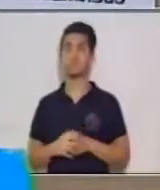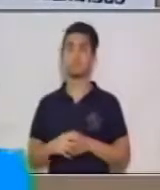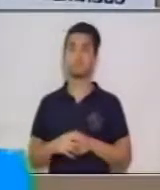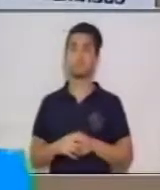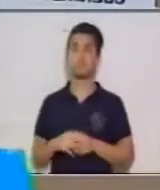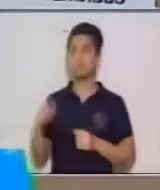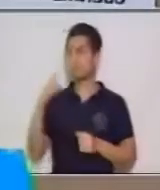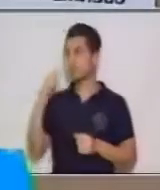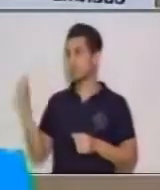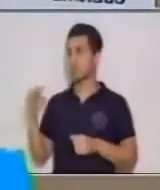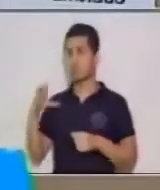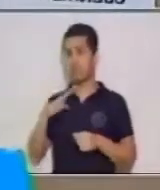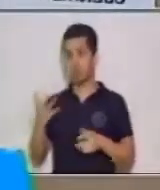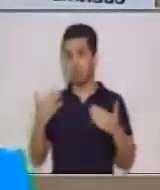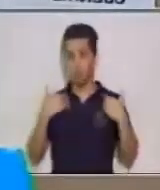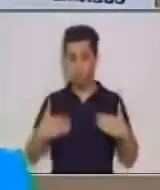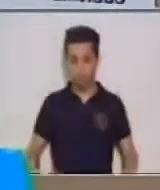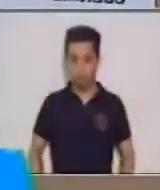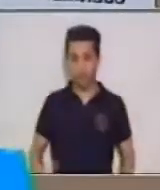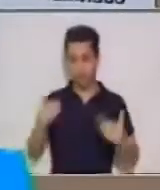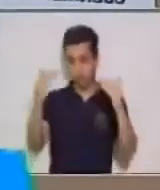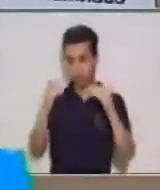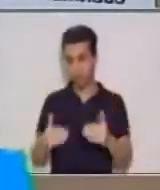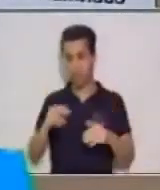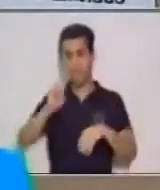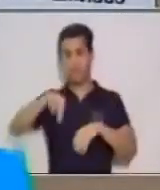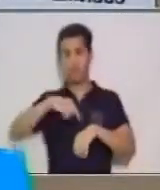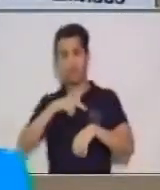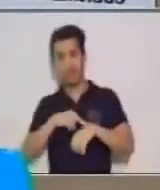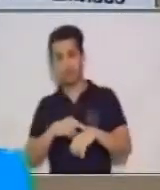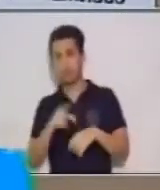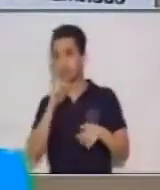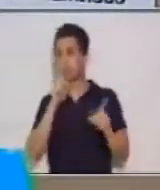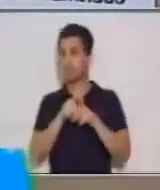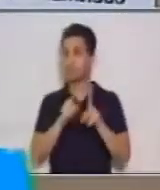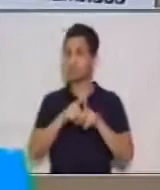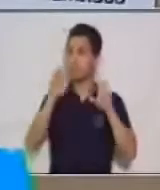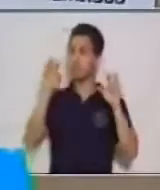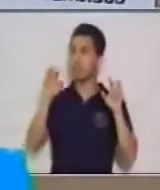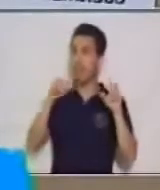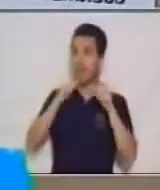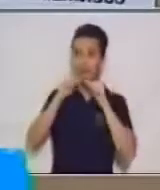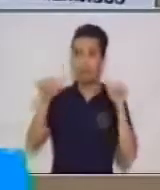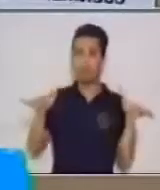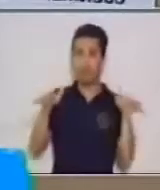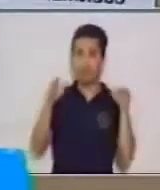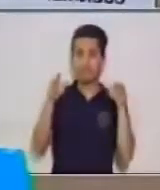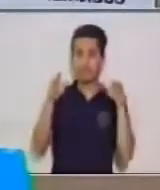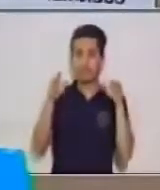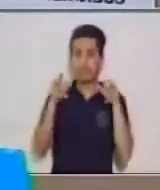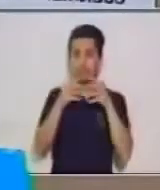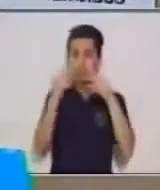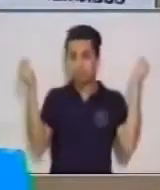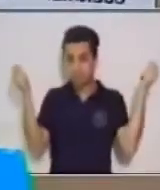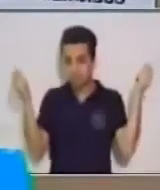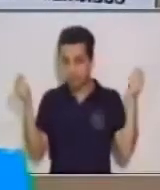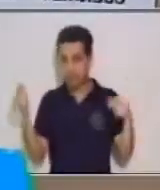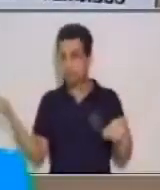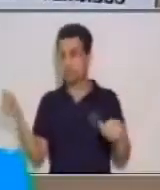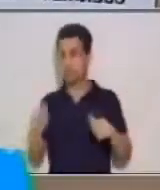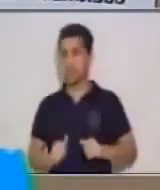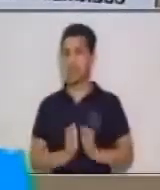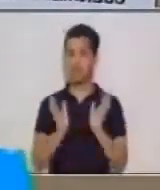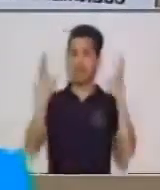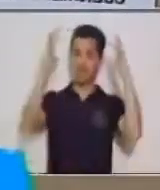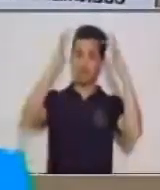los humanos, la naturaleza. Encontramos también las especies en peligro de extinción. Mencionan los árboles,